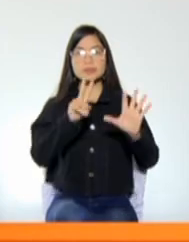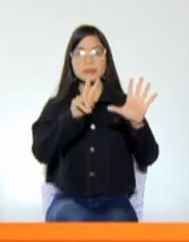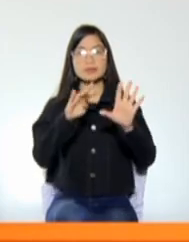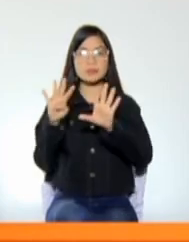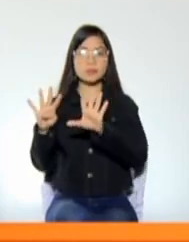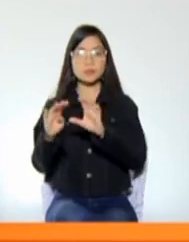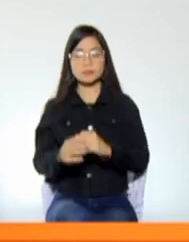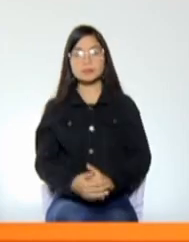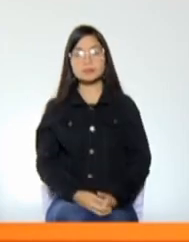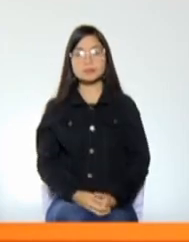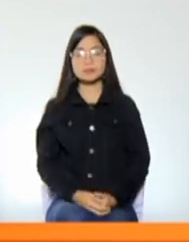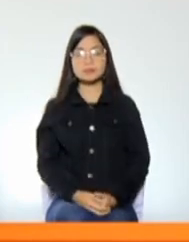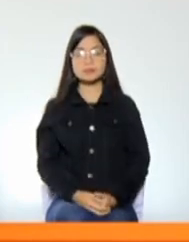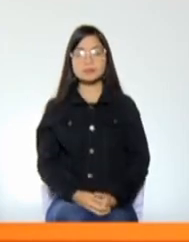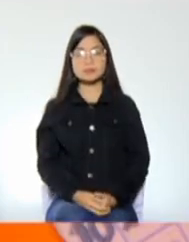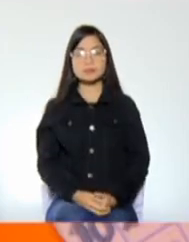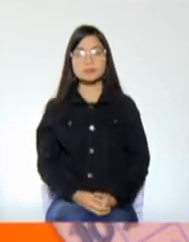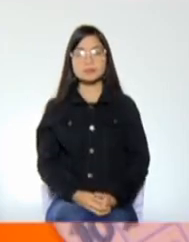79,